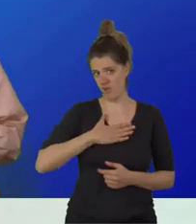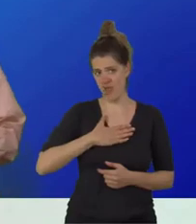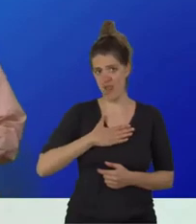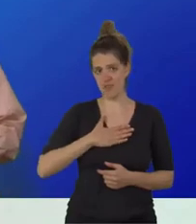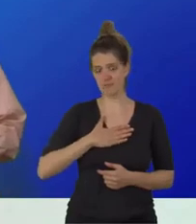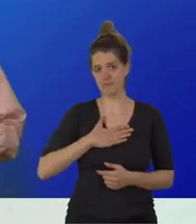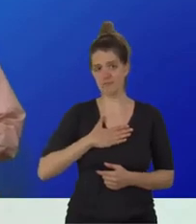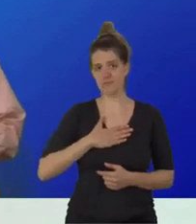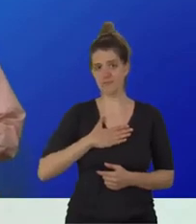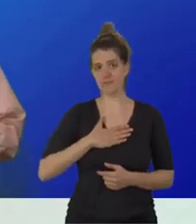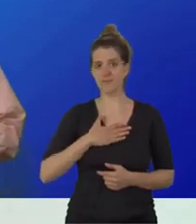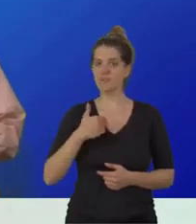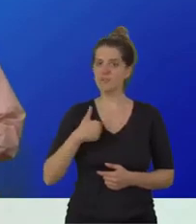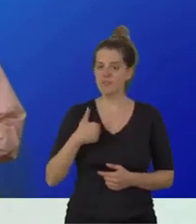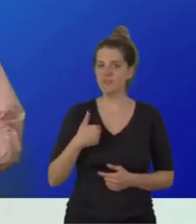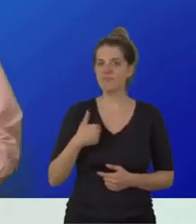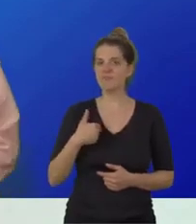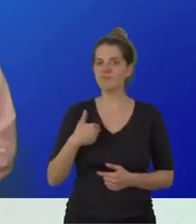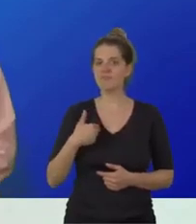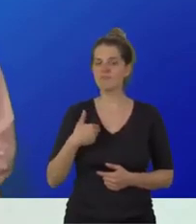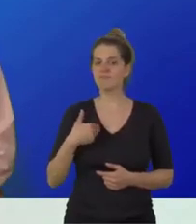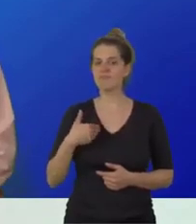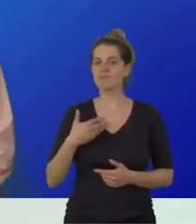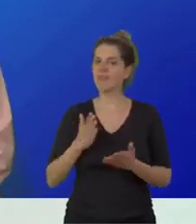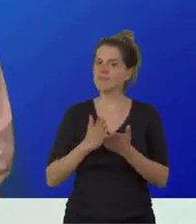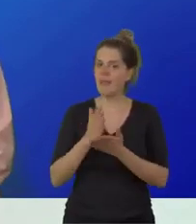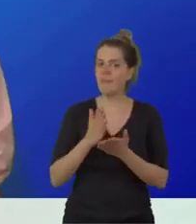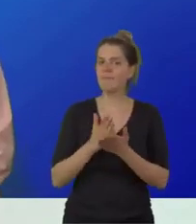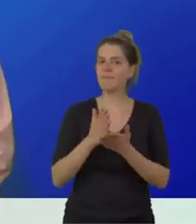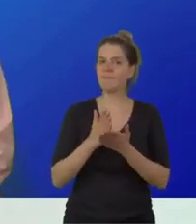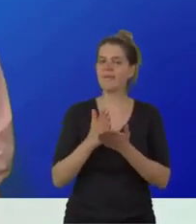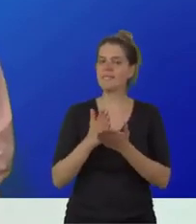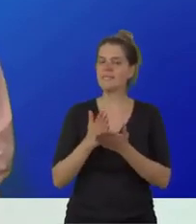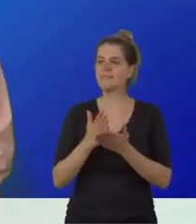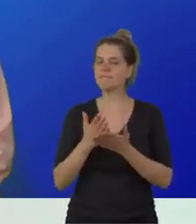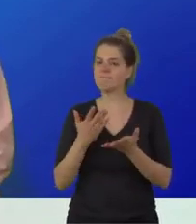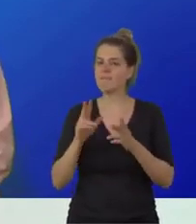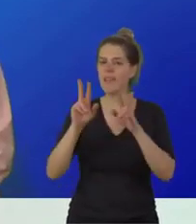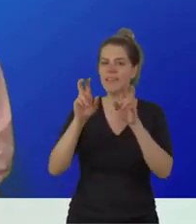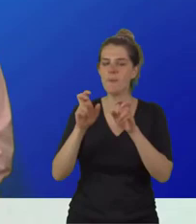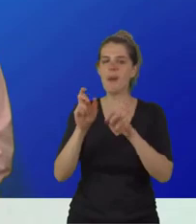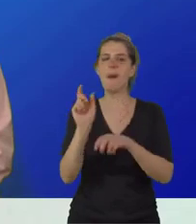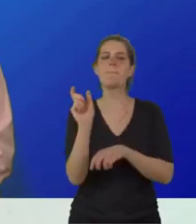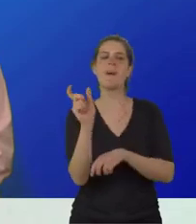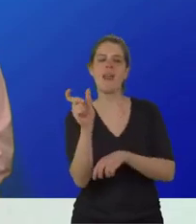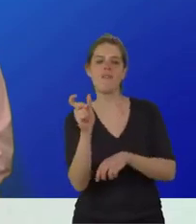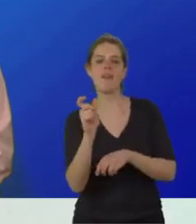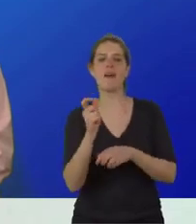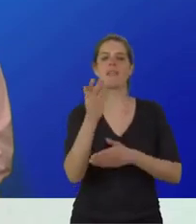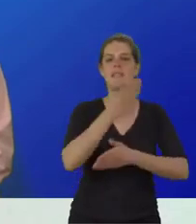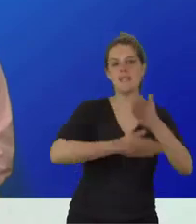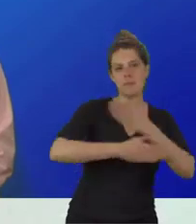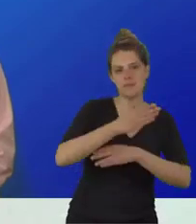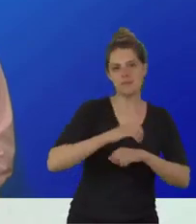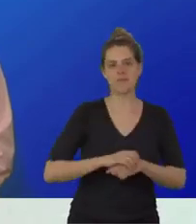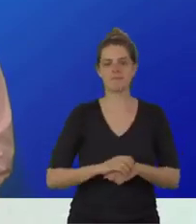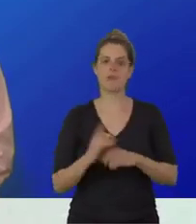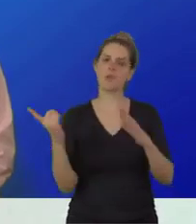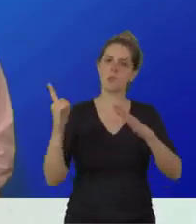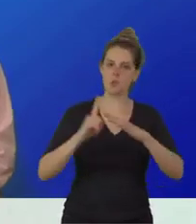vida personal he tenido que tratar con el tema de las palabras